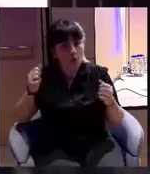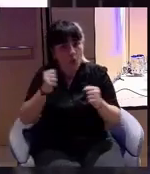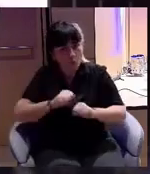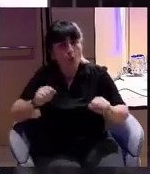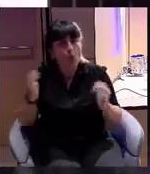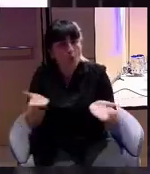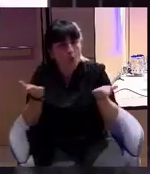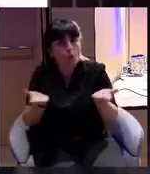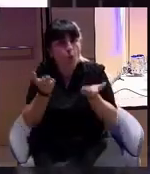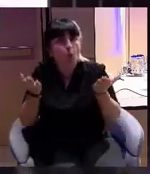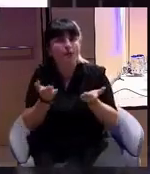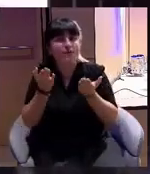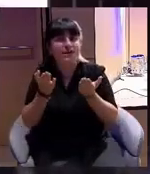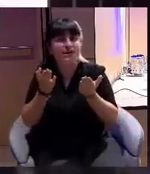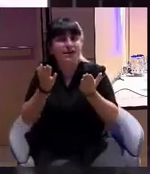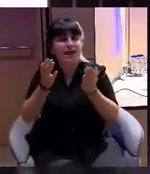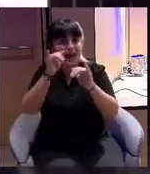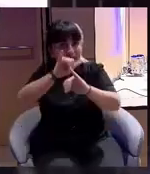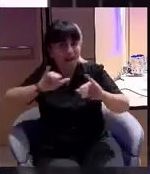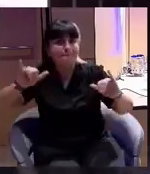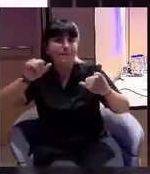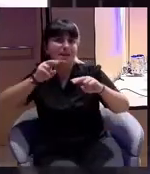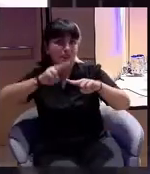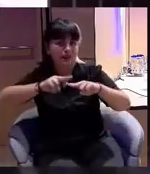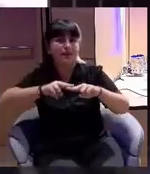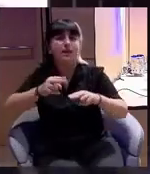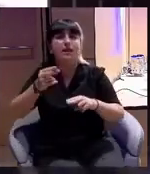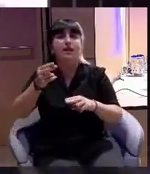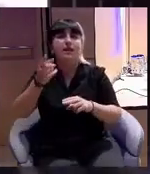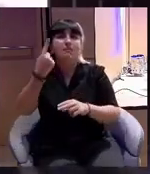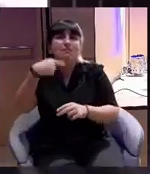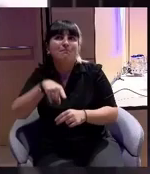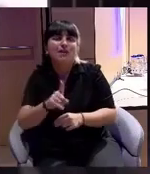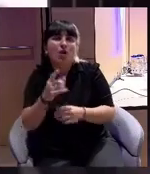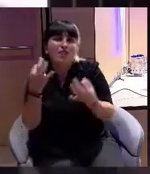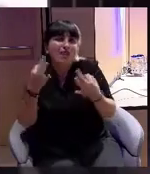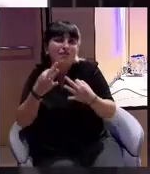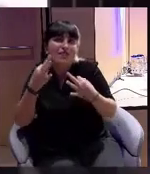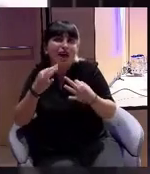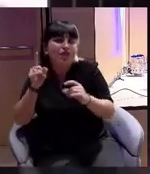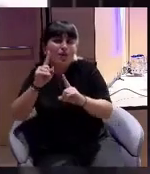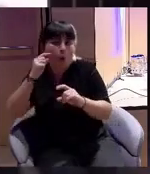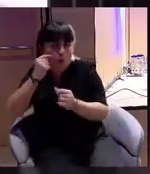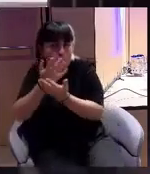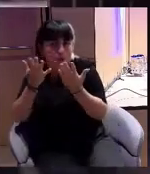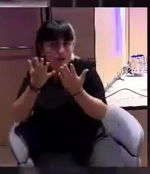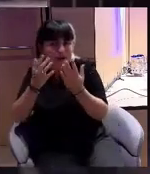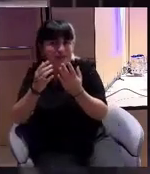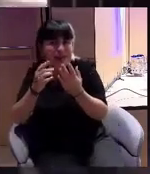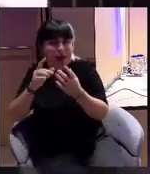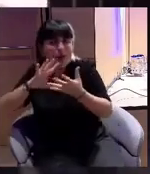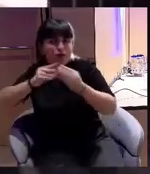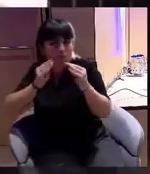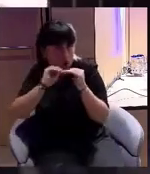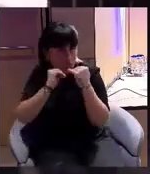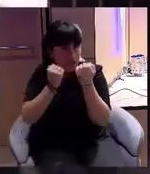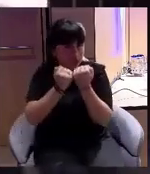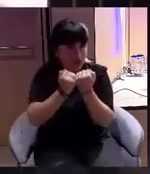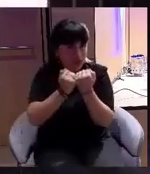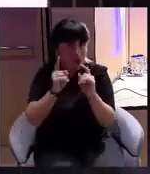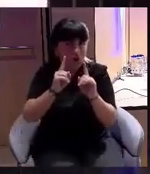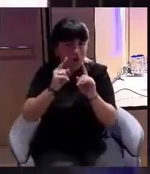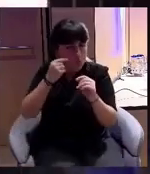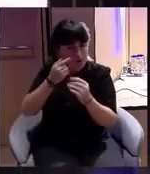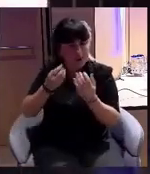agencias que no no transparentan cómo hacen esas campañas sino que F no dices me gasté 100 en esto pero no dices que